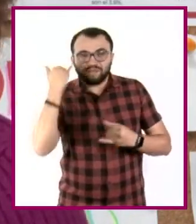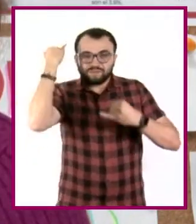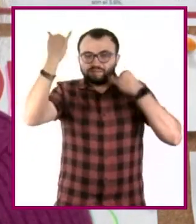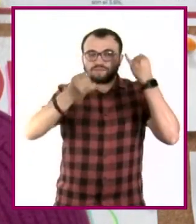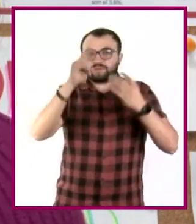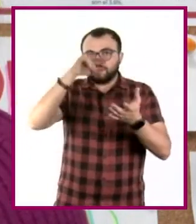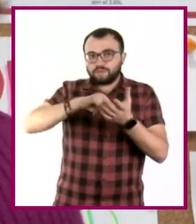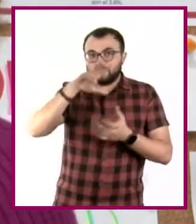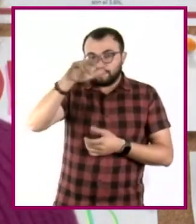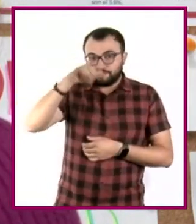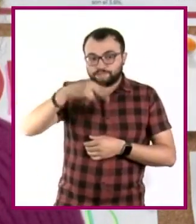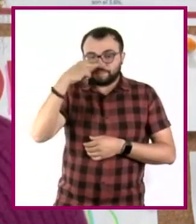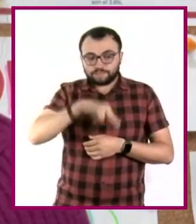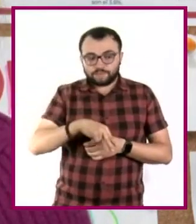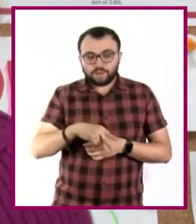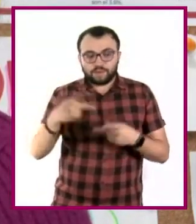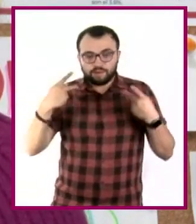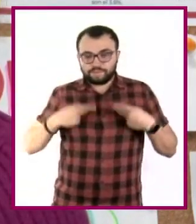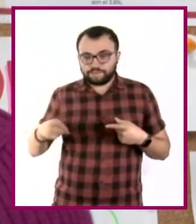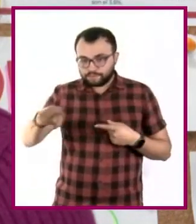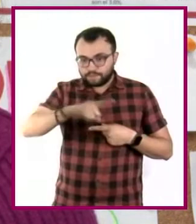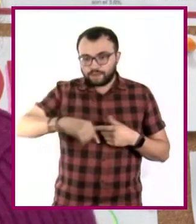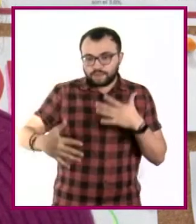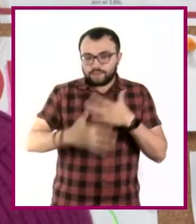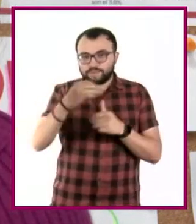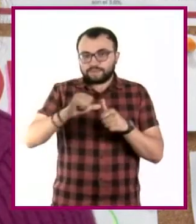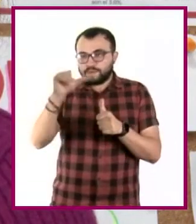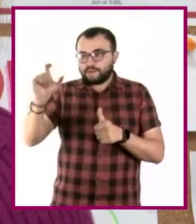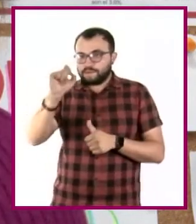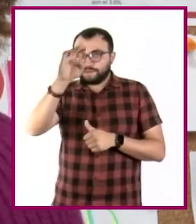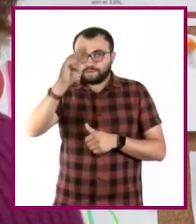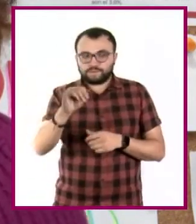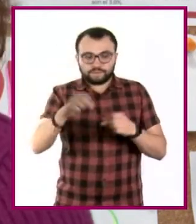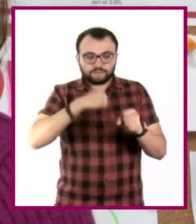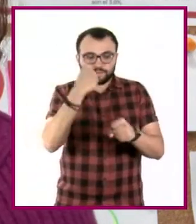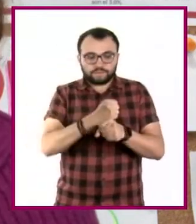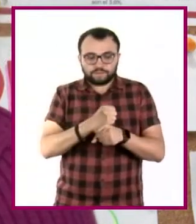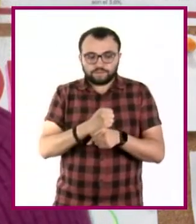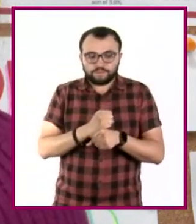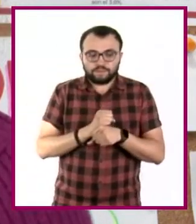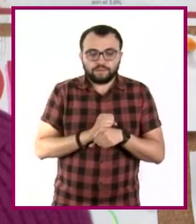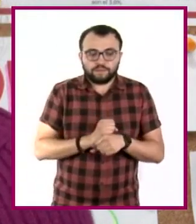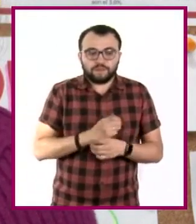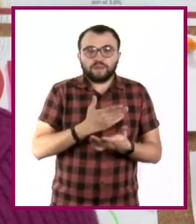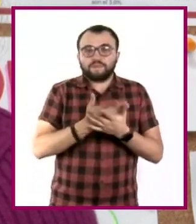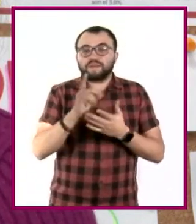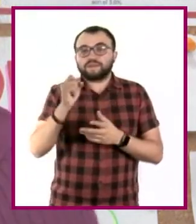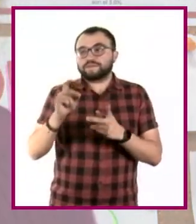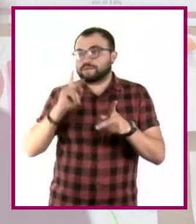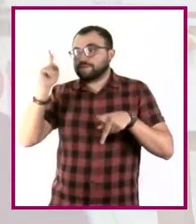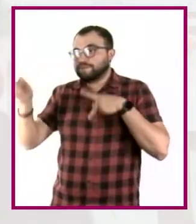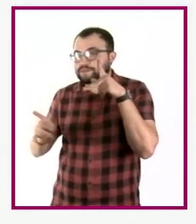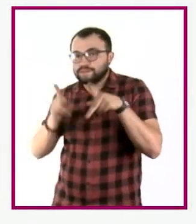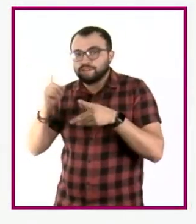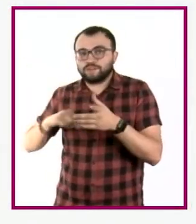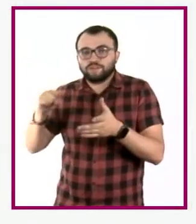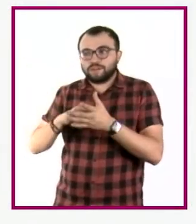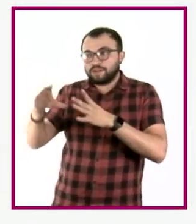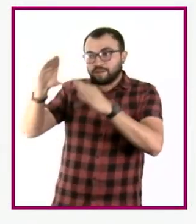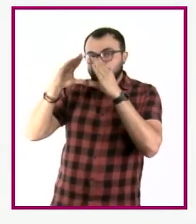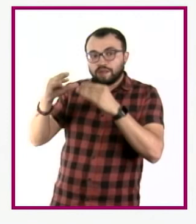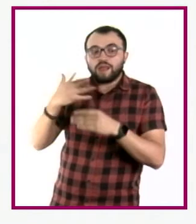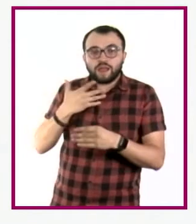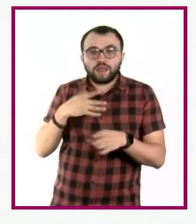2018, en México, la población de 15 a 29 años que, además de acudir a un centro de enseñanza, tenía un